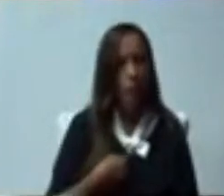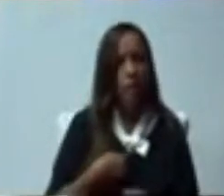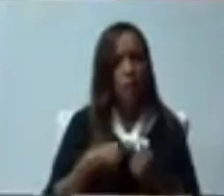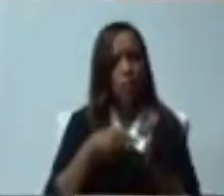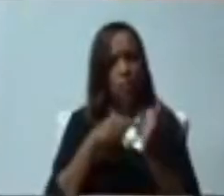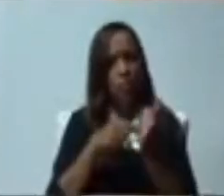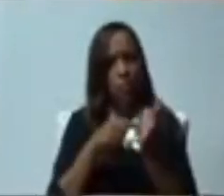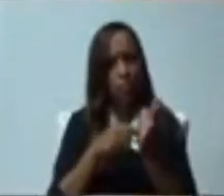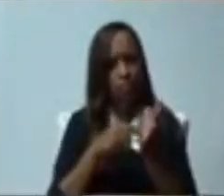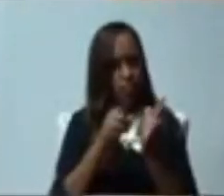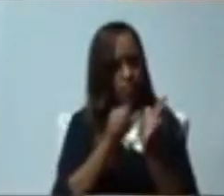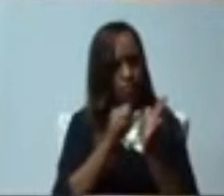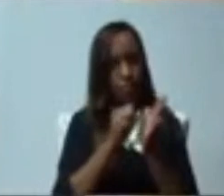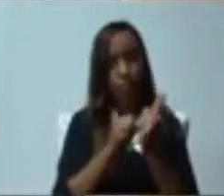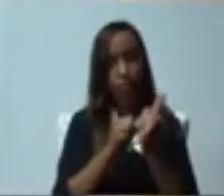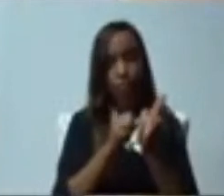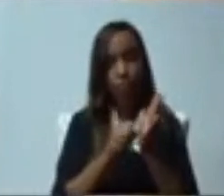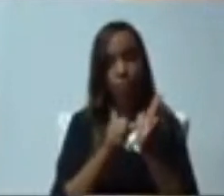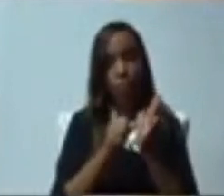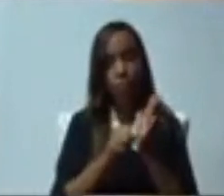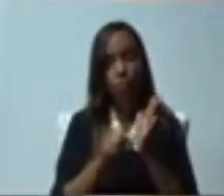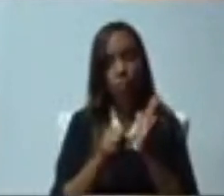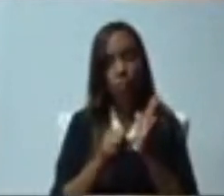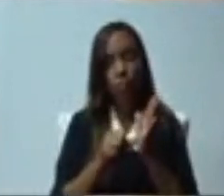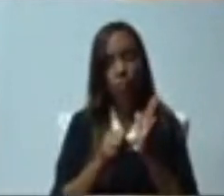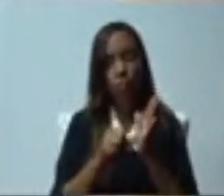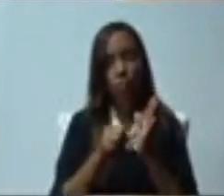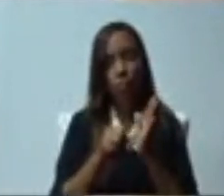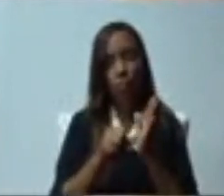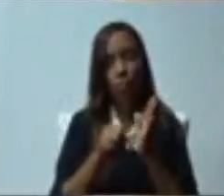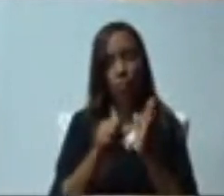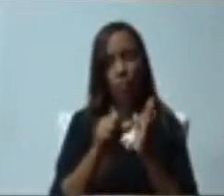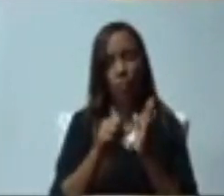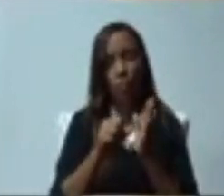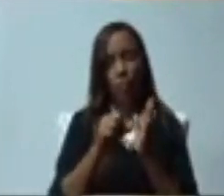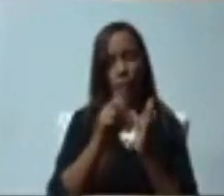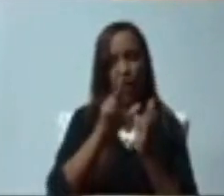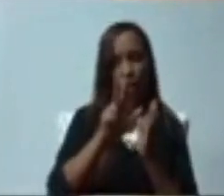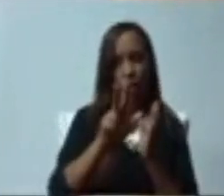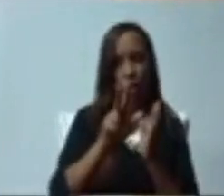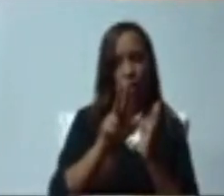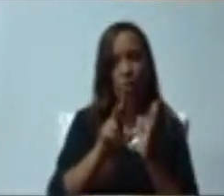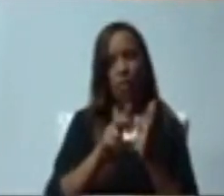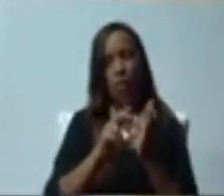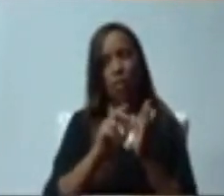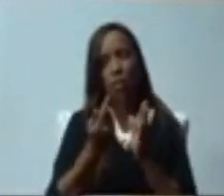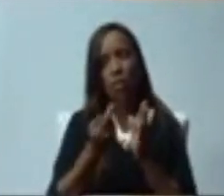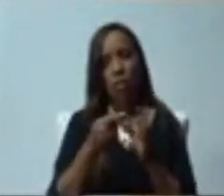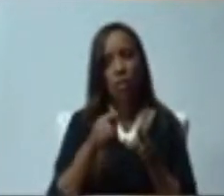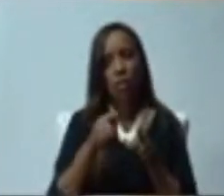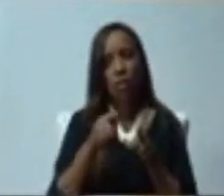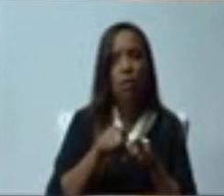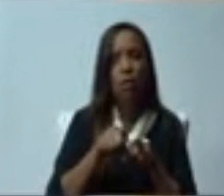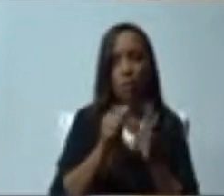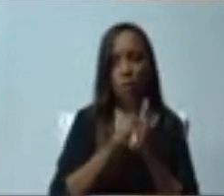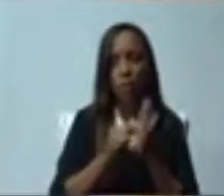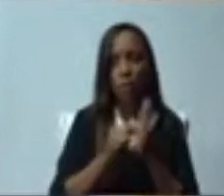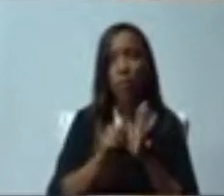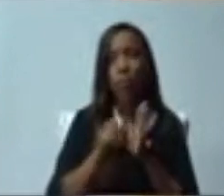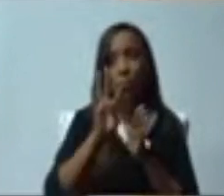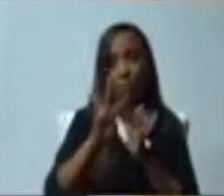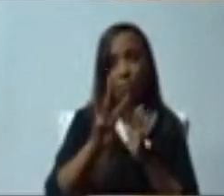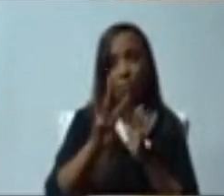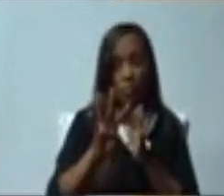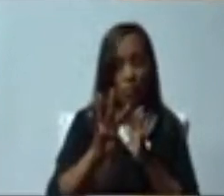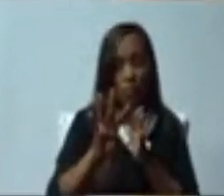del artículo 3 y la primera definición del artículo 4 del precitado proyecto, que no